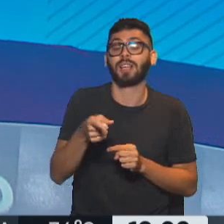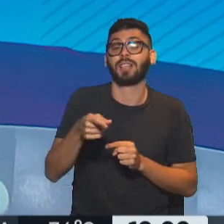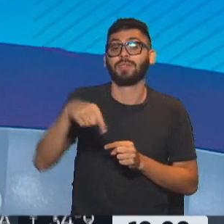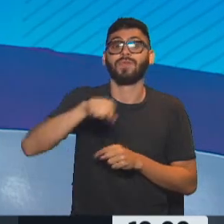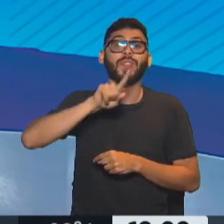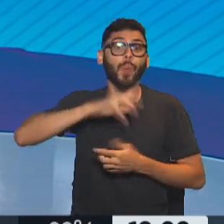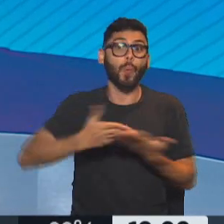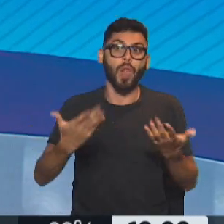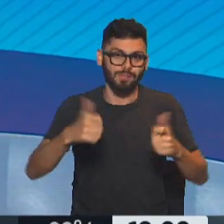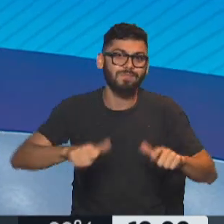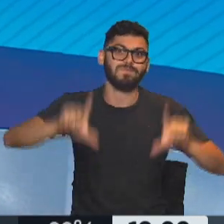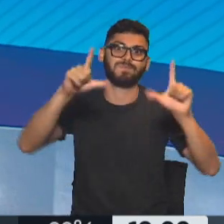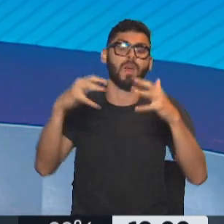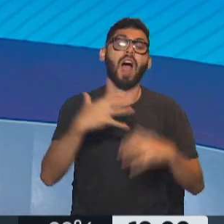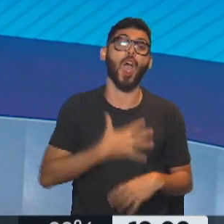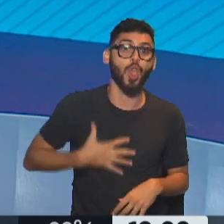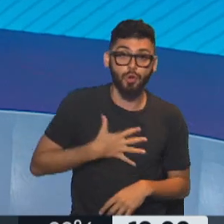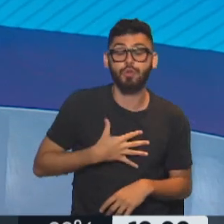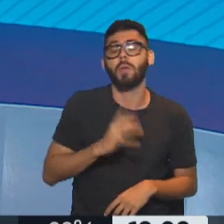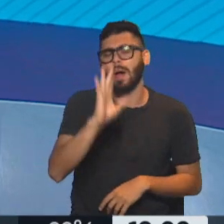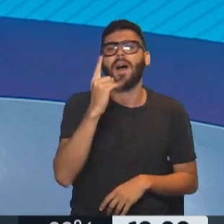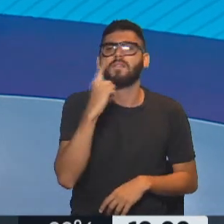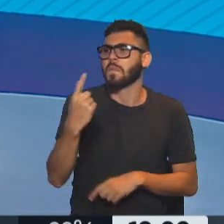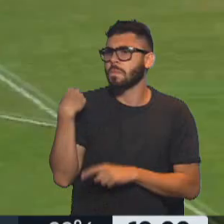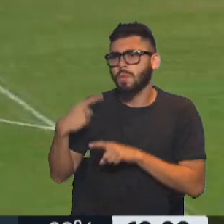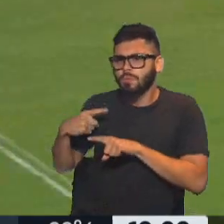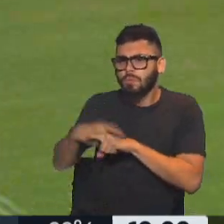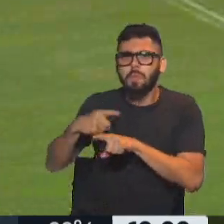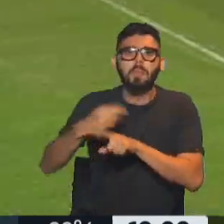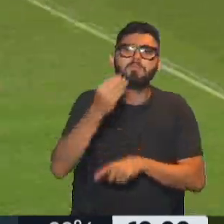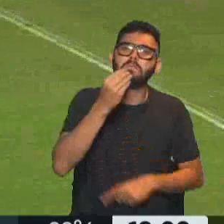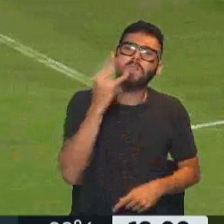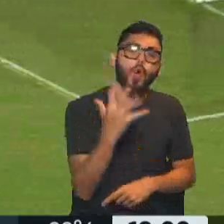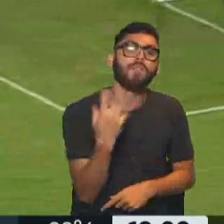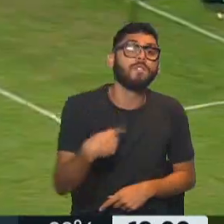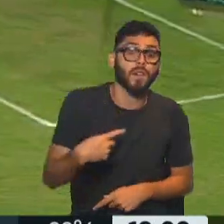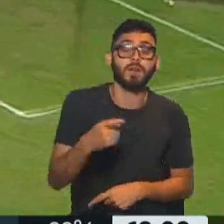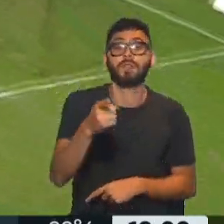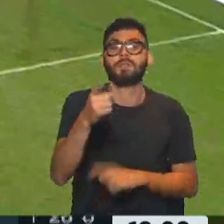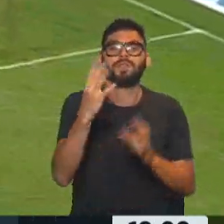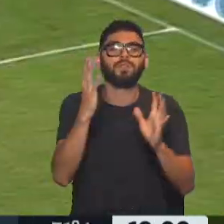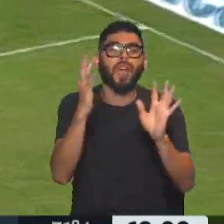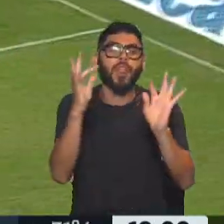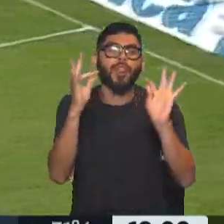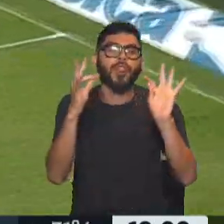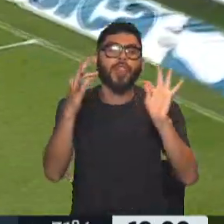en la Televisión Pública de Argentinos Juniors. Pero vamos a ver lo mejor, lo más destacado. Aquellos detalles de